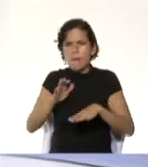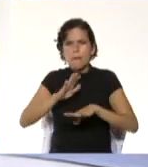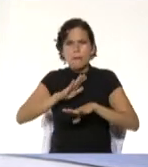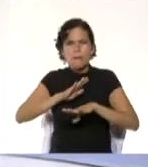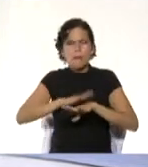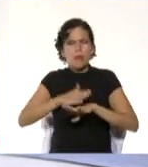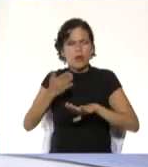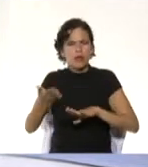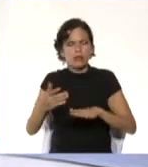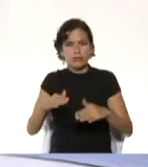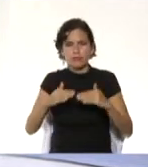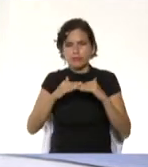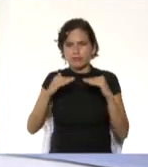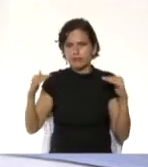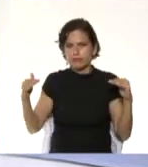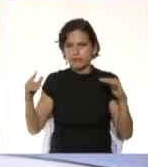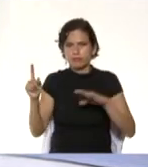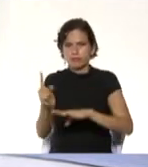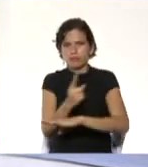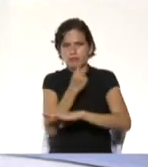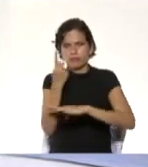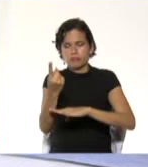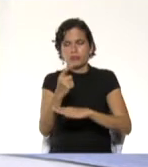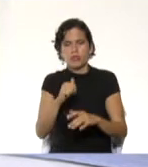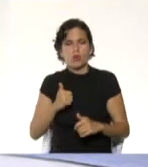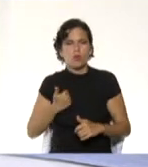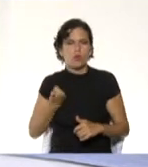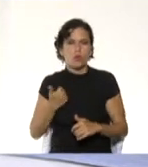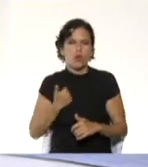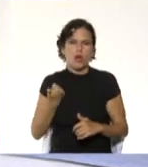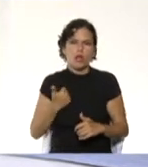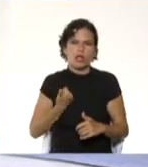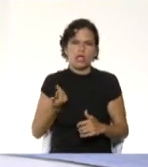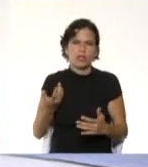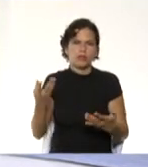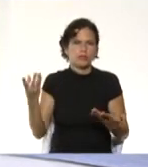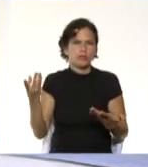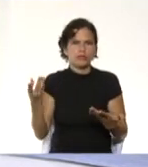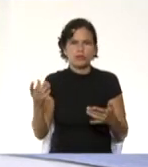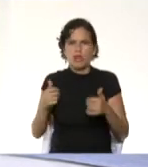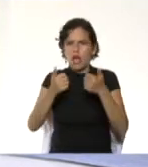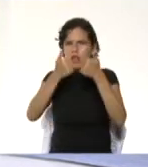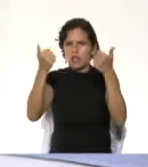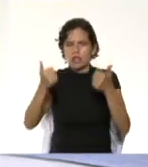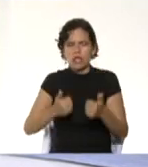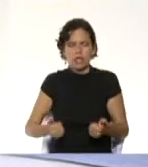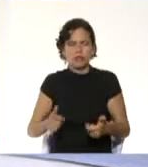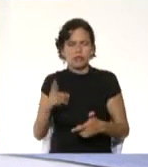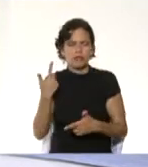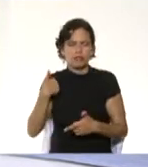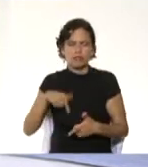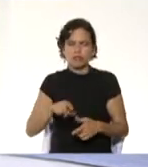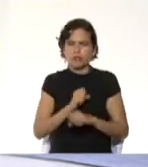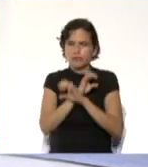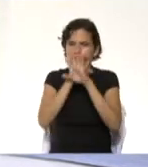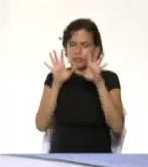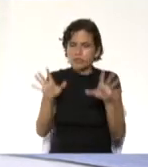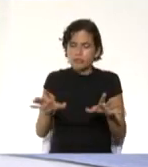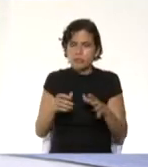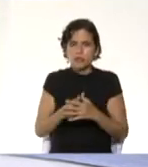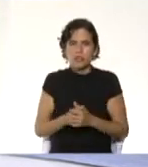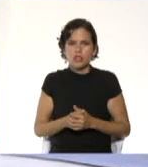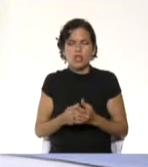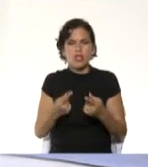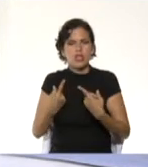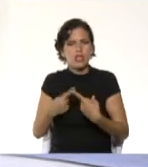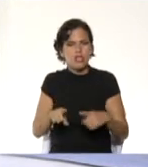que es la base principal para cualquier obra de arte y debemos tomarla en cuenta